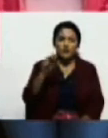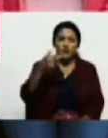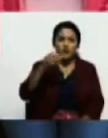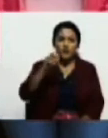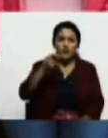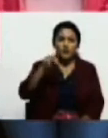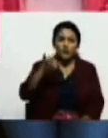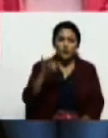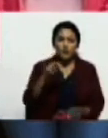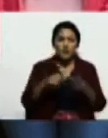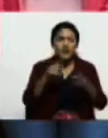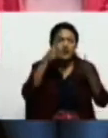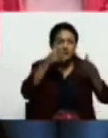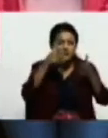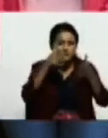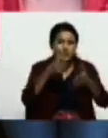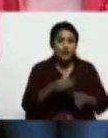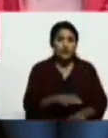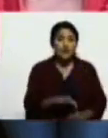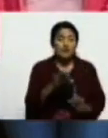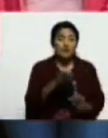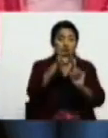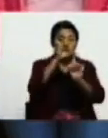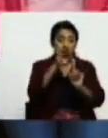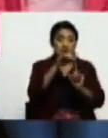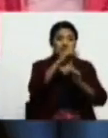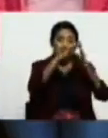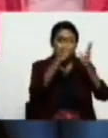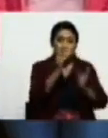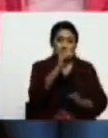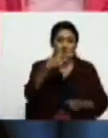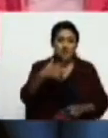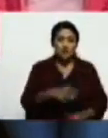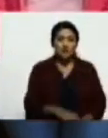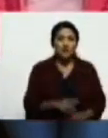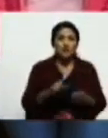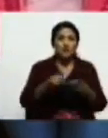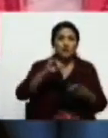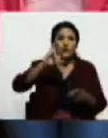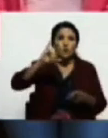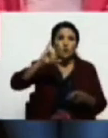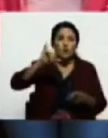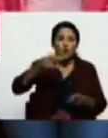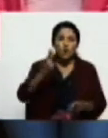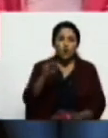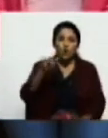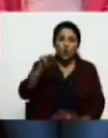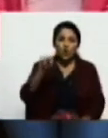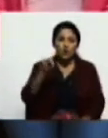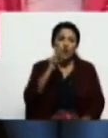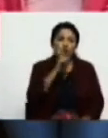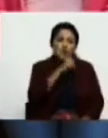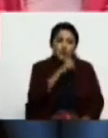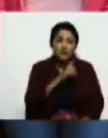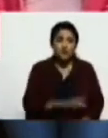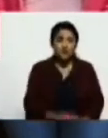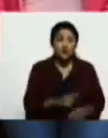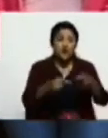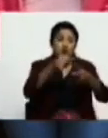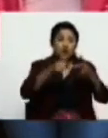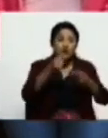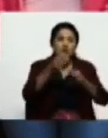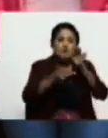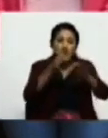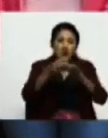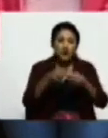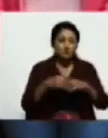asesor especial para el hemisferio occidental de la Casa Blanca, el señor Juan González. Cuando señalaron lo que